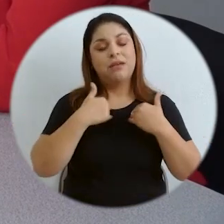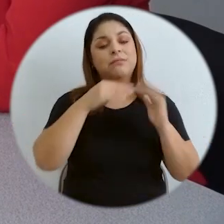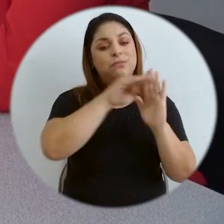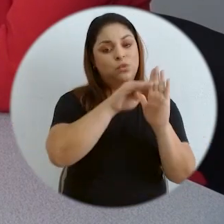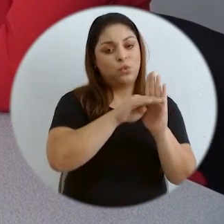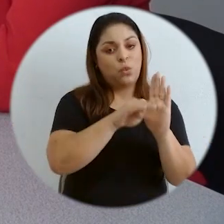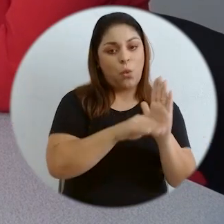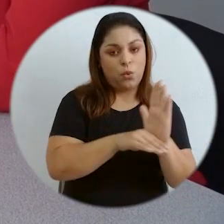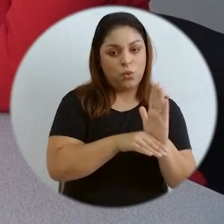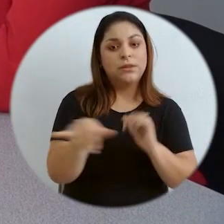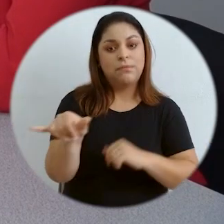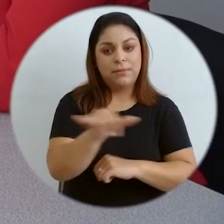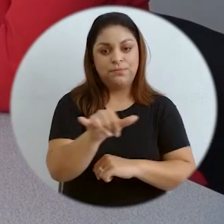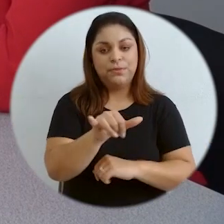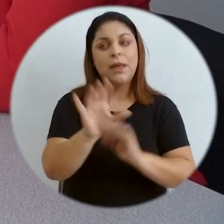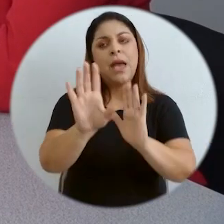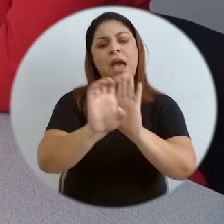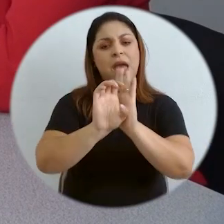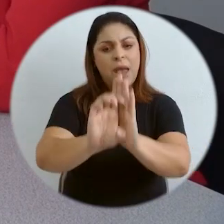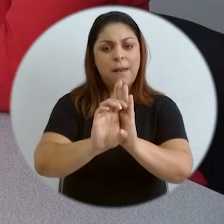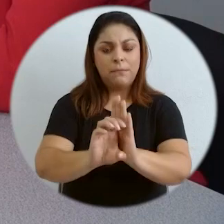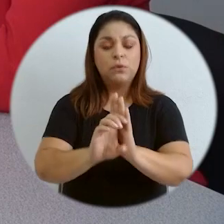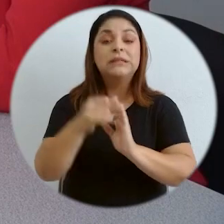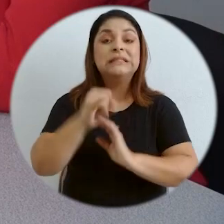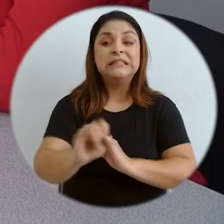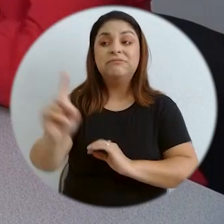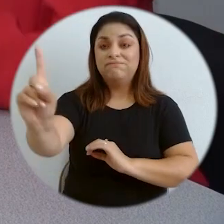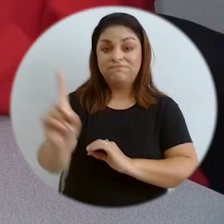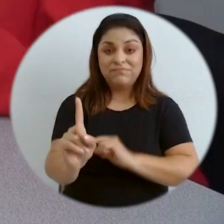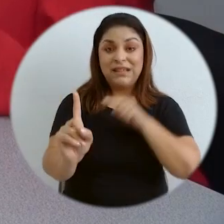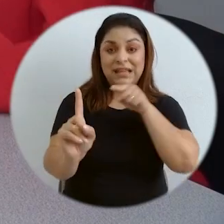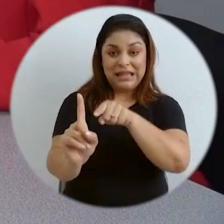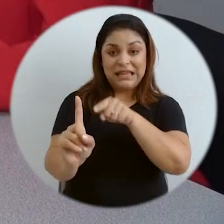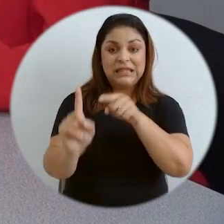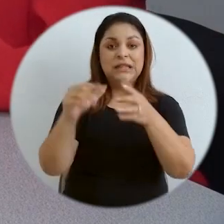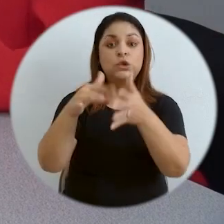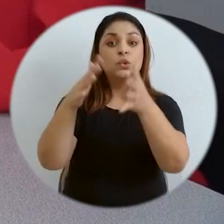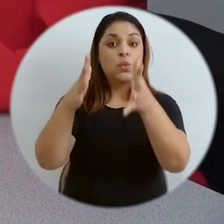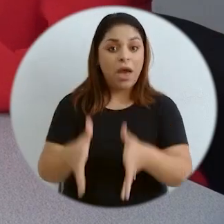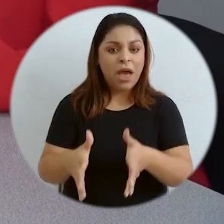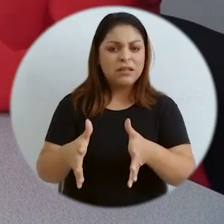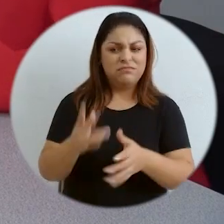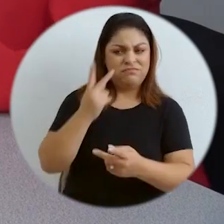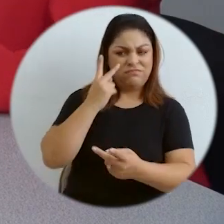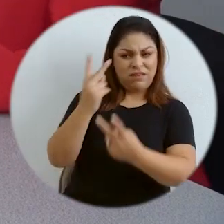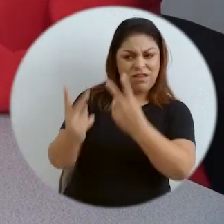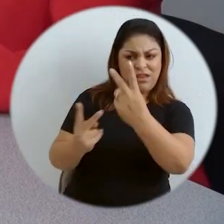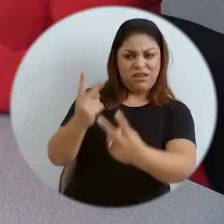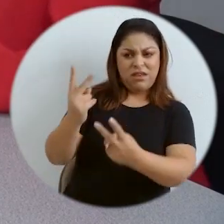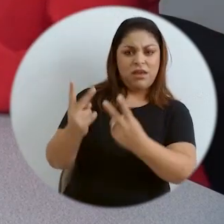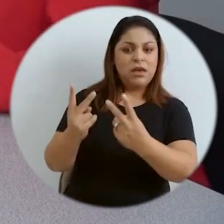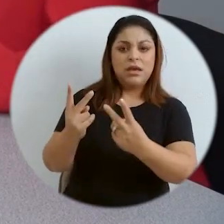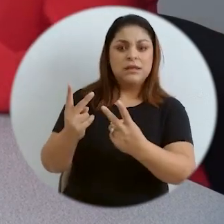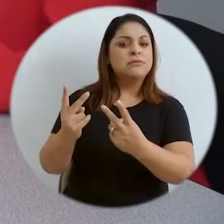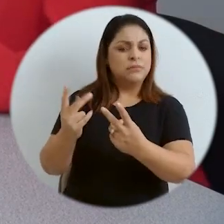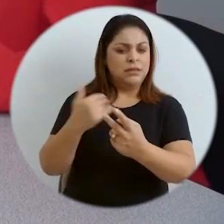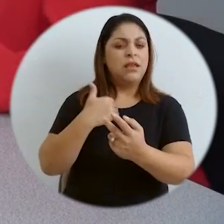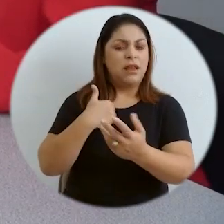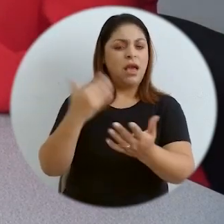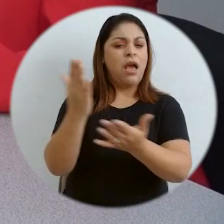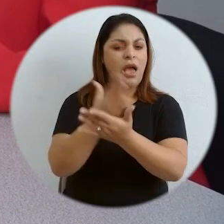protocolo y, por ejemplo, si un estudiante, ¿verdad?, tiene algún comportamiento